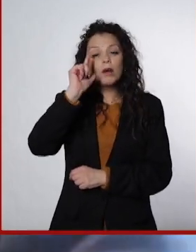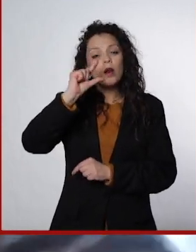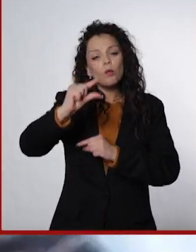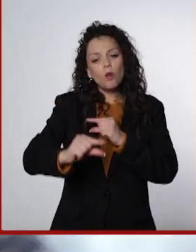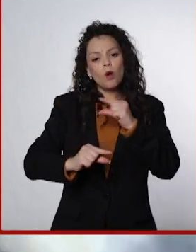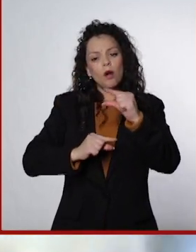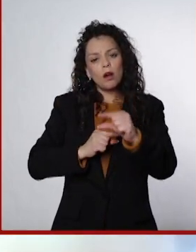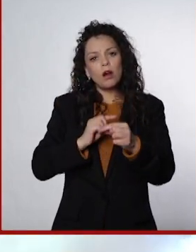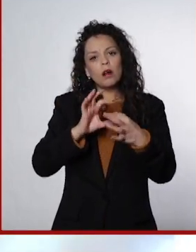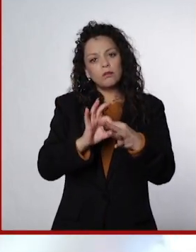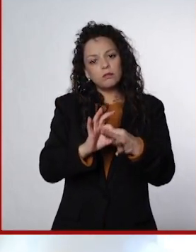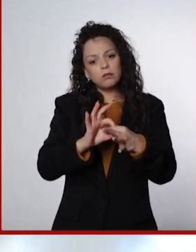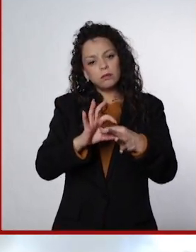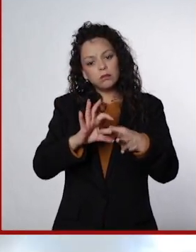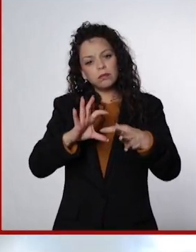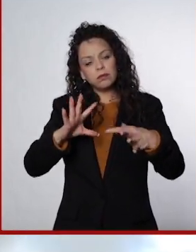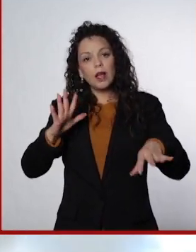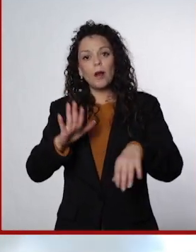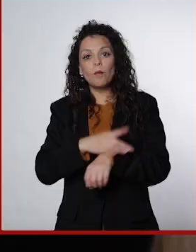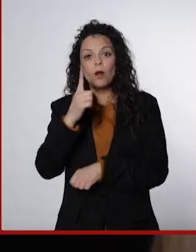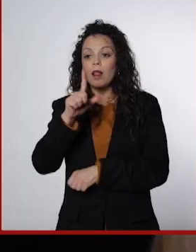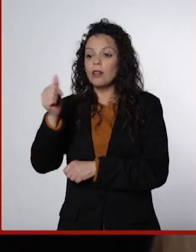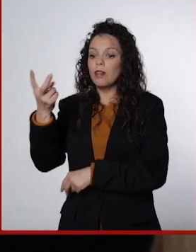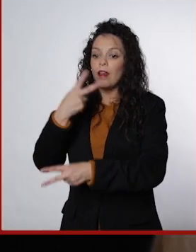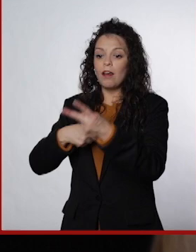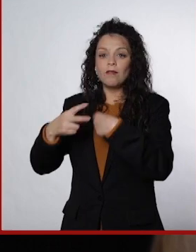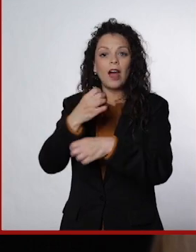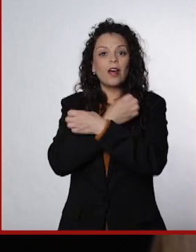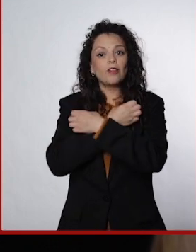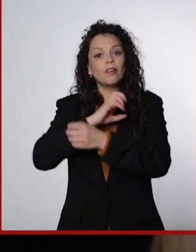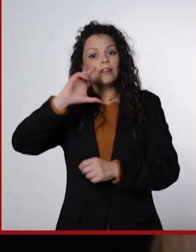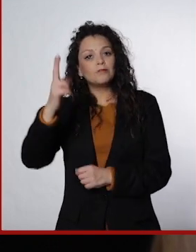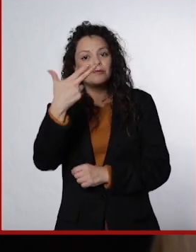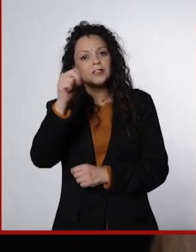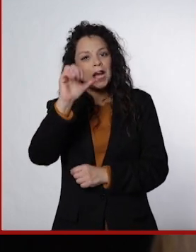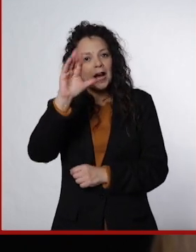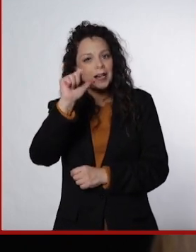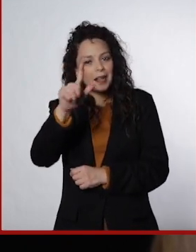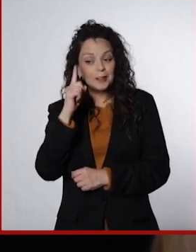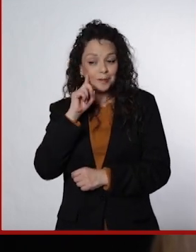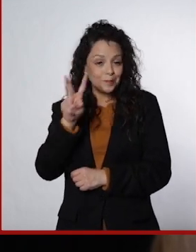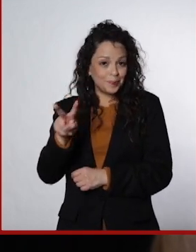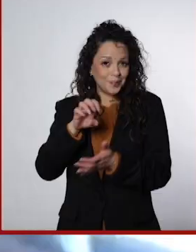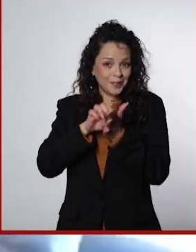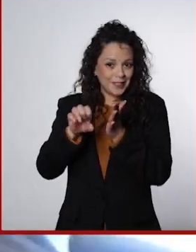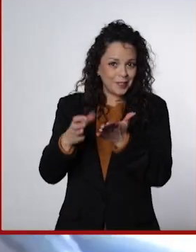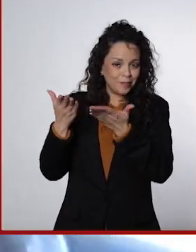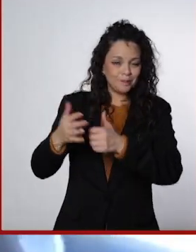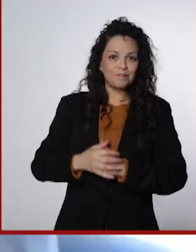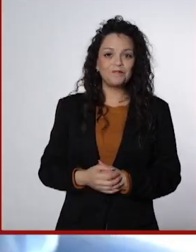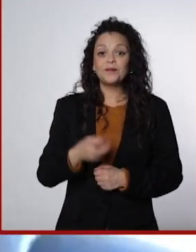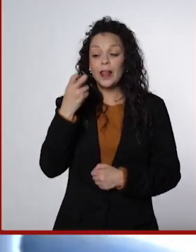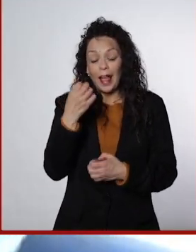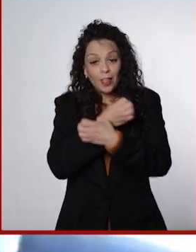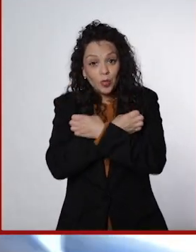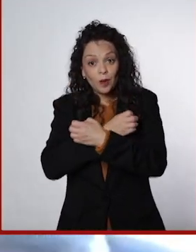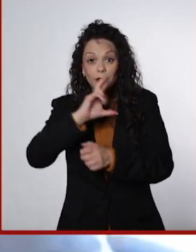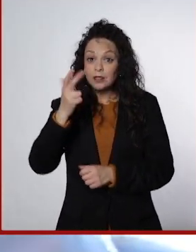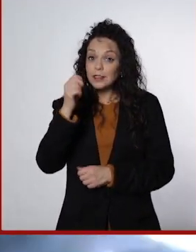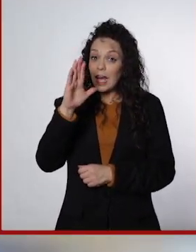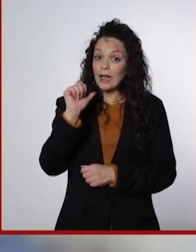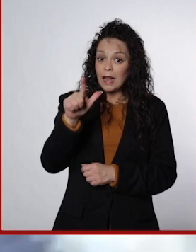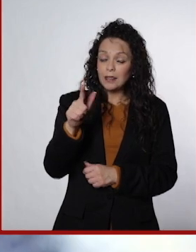porque empezó la educación chacal. Y la educación chacal, entonces, la educación